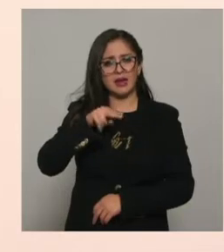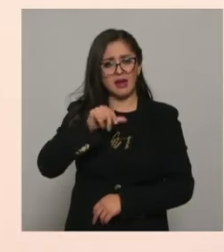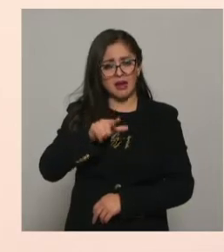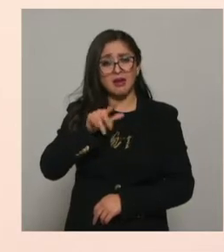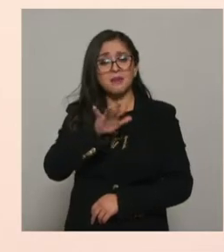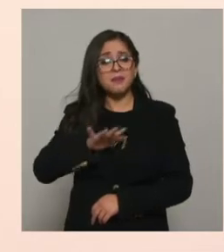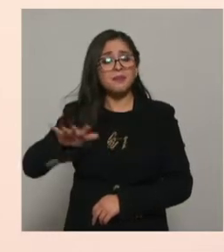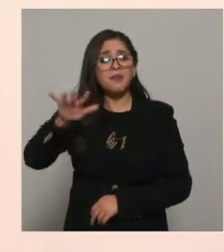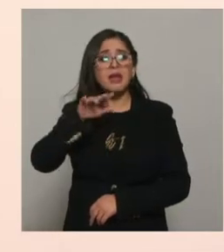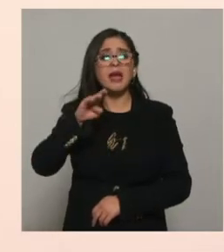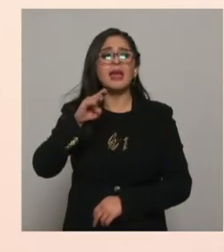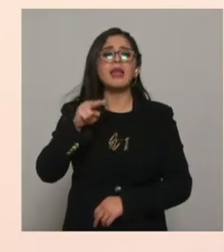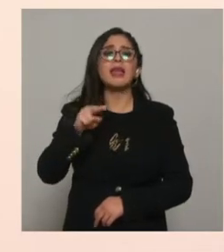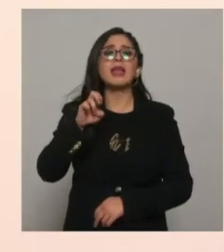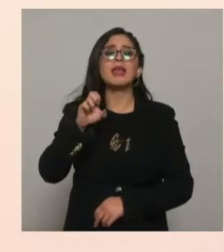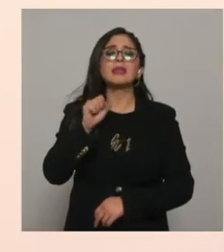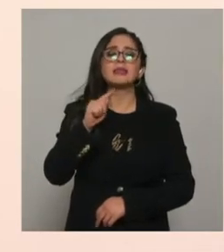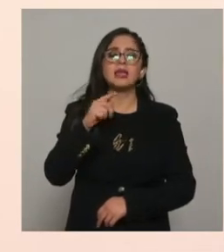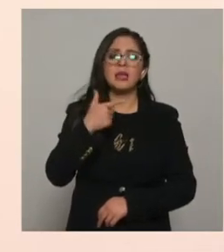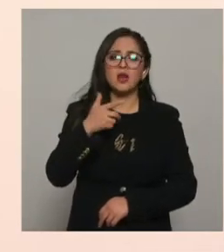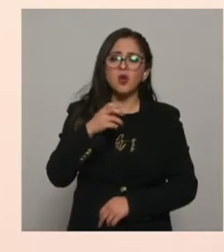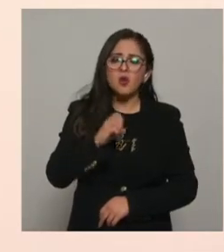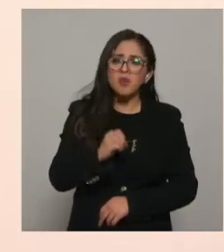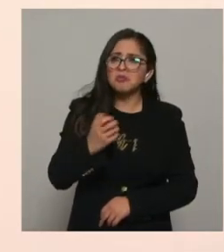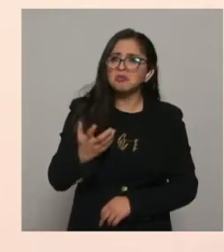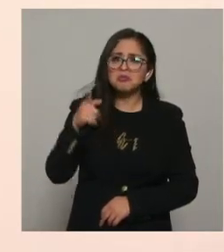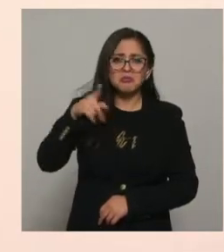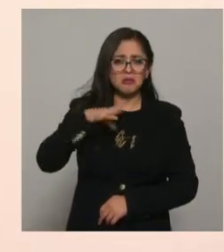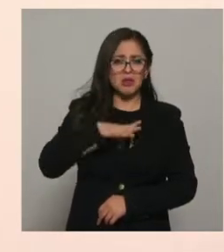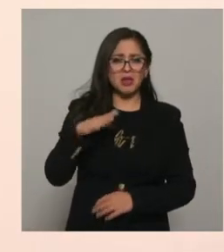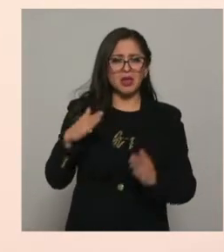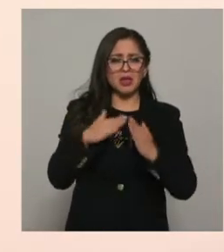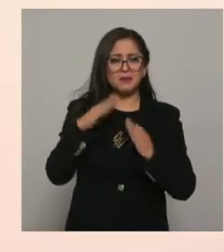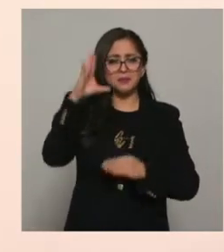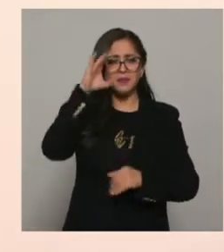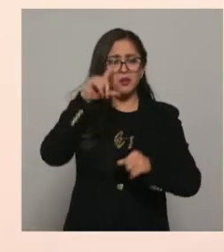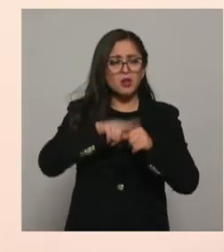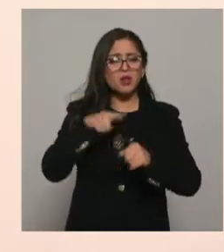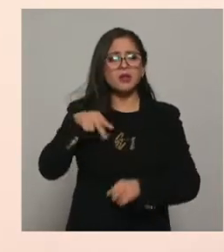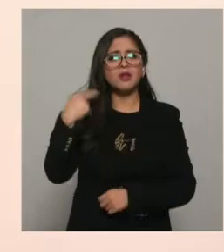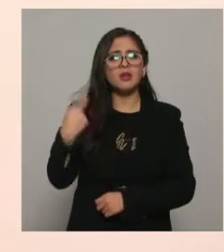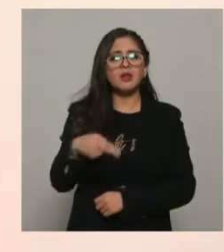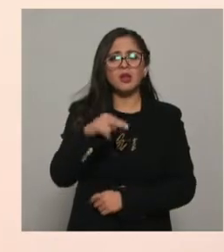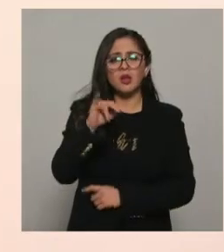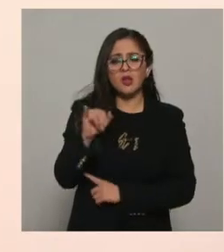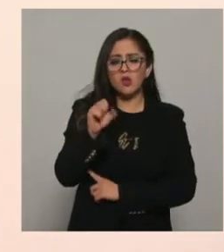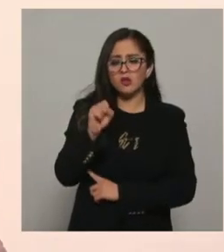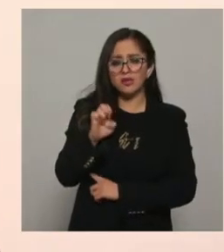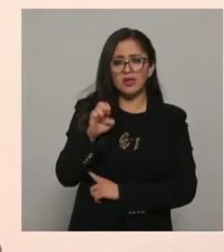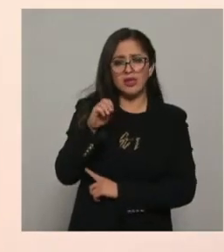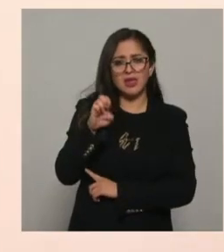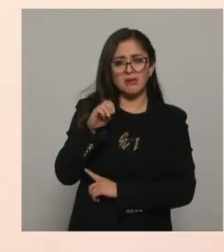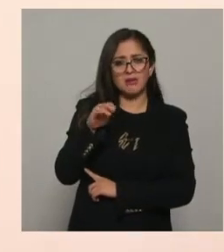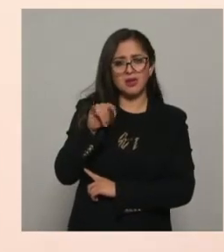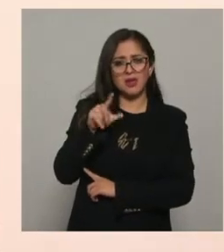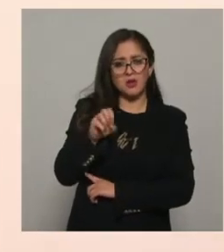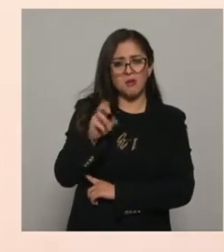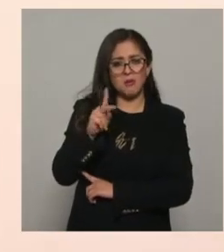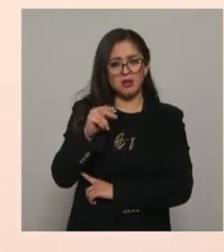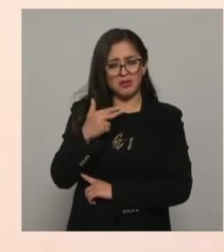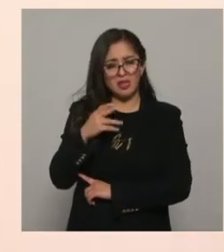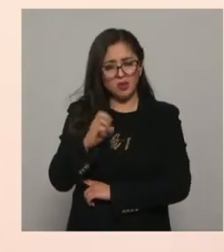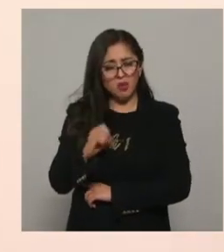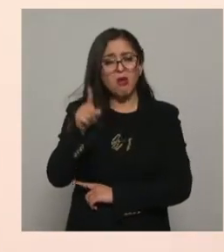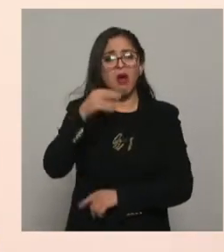Nestengo. Ahí está una casa de cultura llamada José Emilio Pacheco, y ella empezó a convocar a las niñas, a